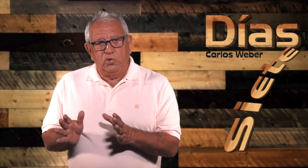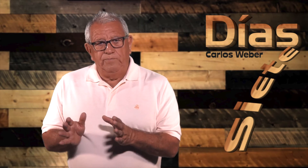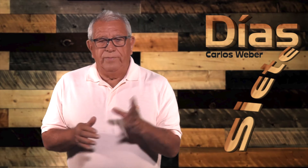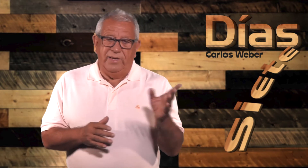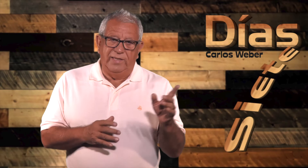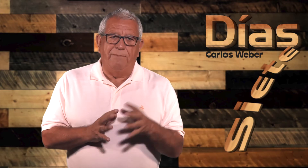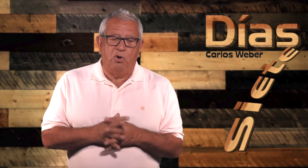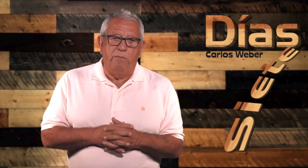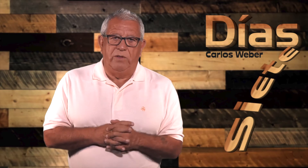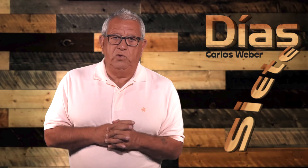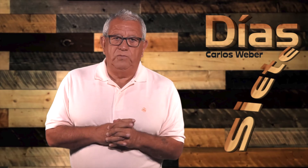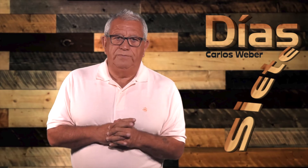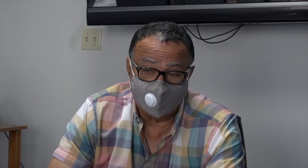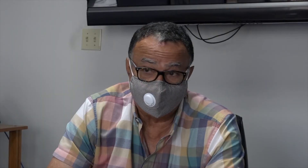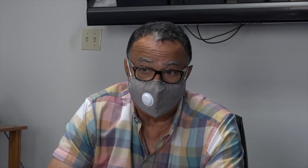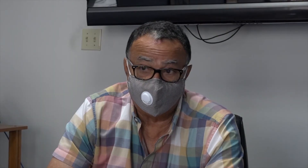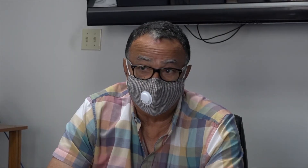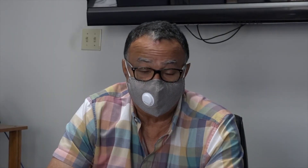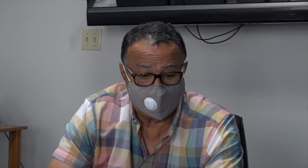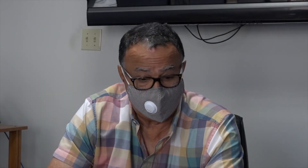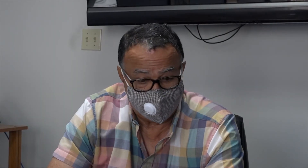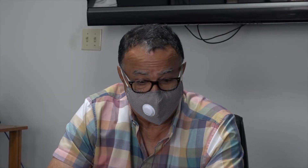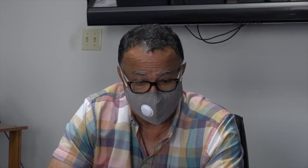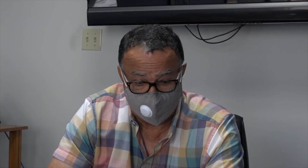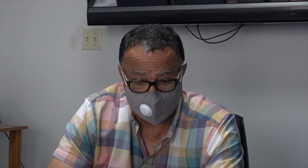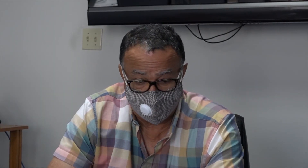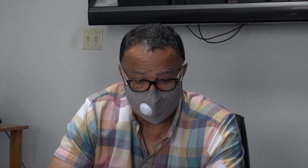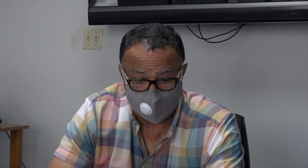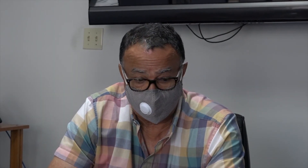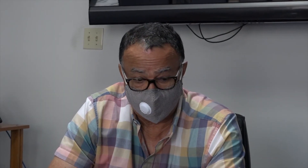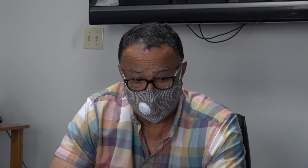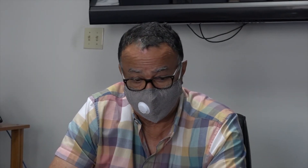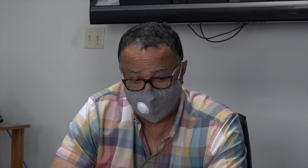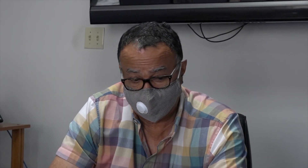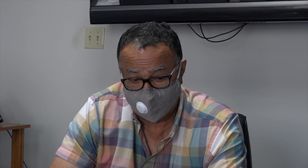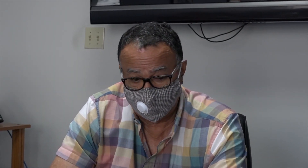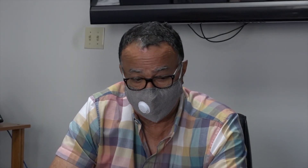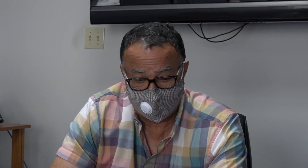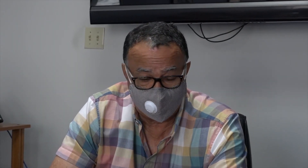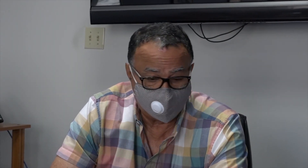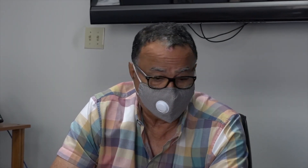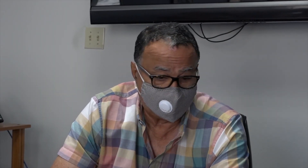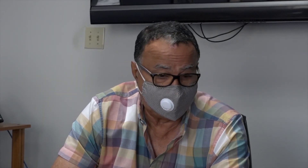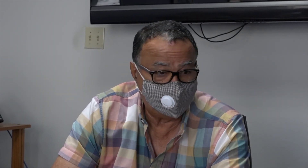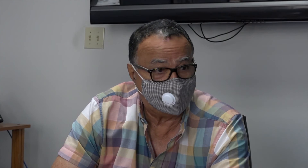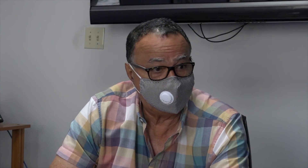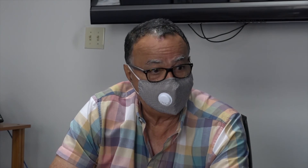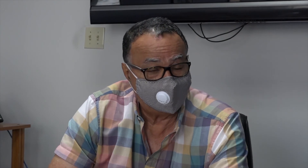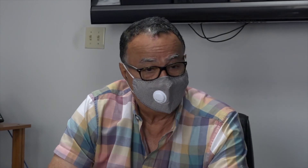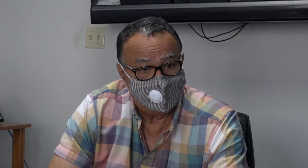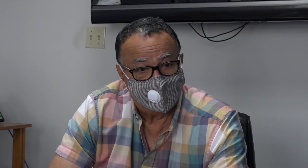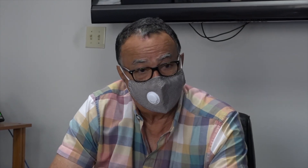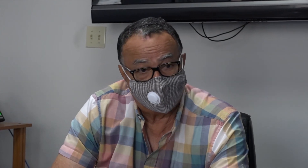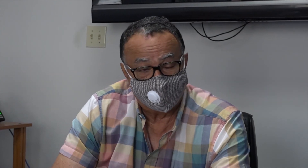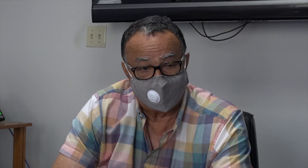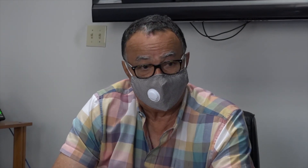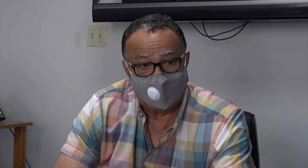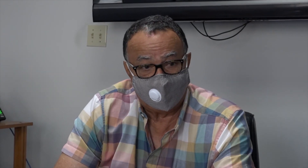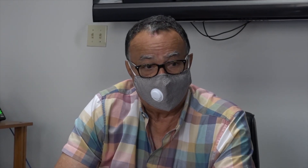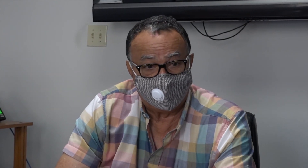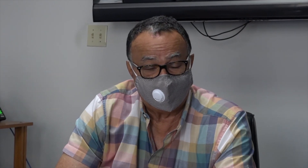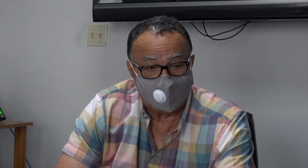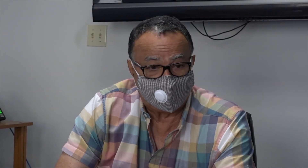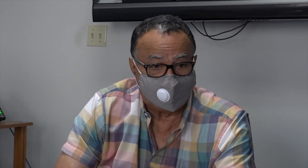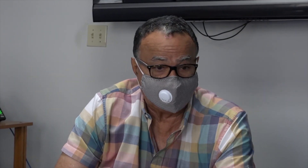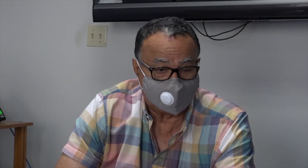jubilados están preocupados estamos ante uno de los actos de terrorismo más criminales contra